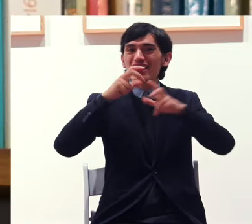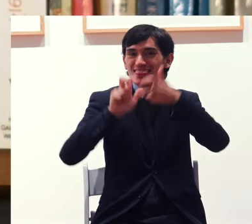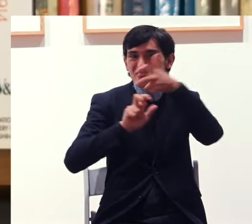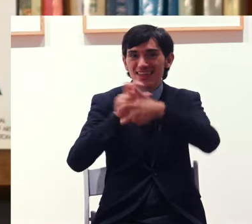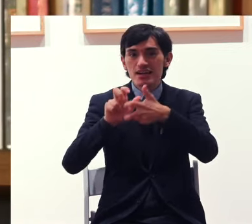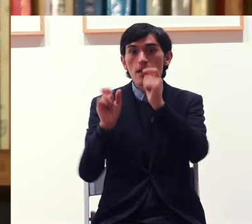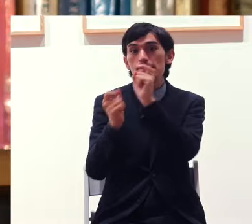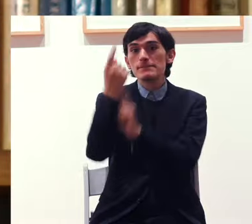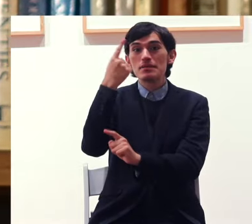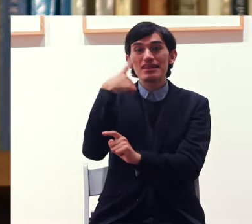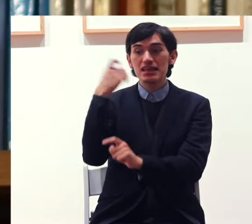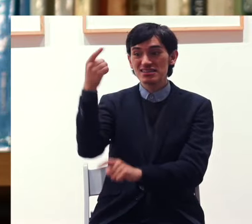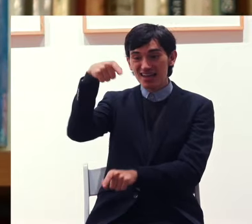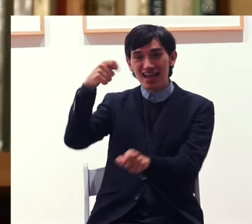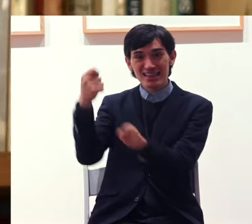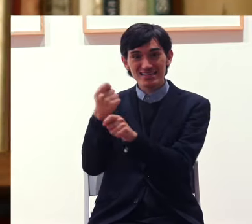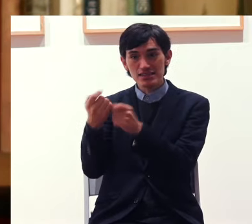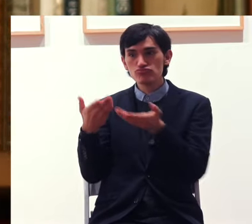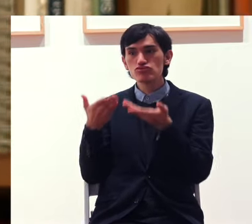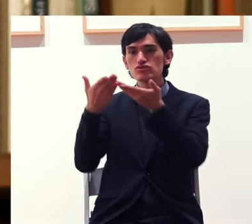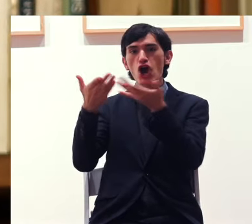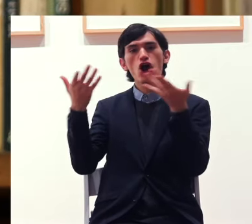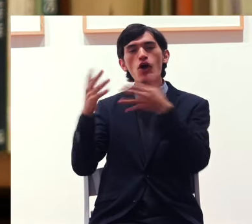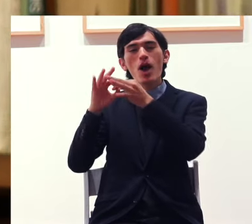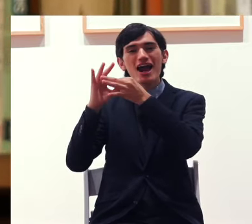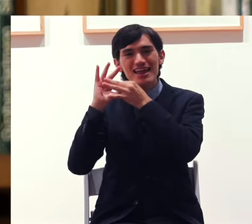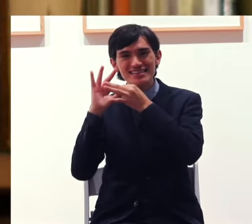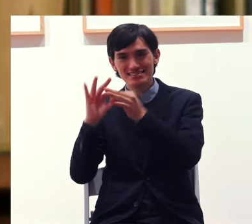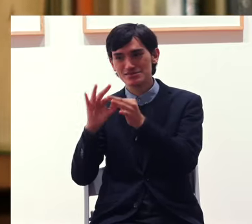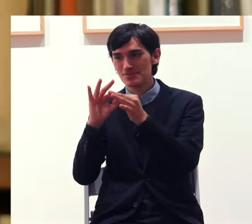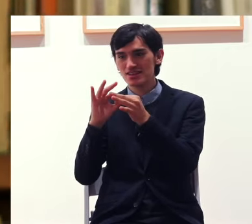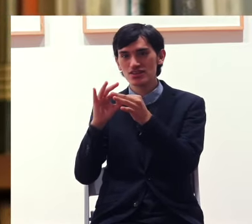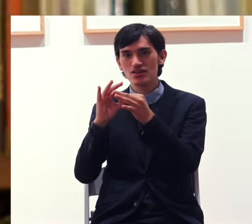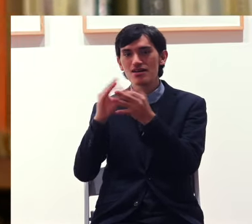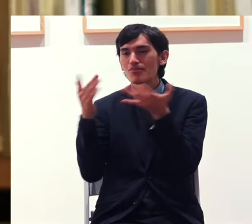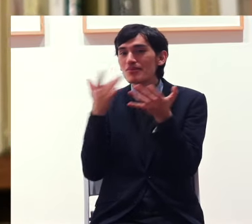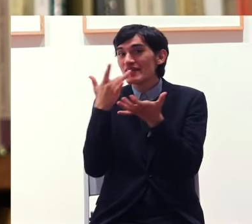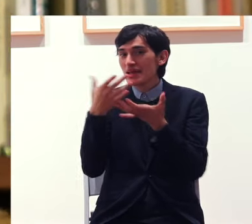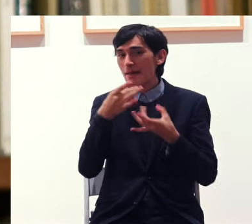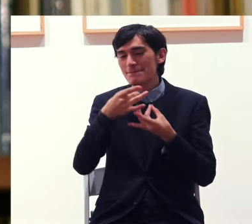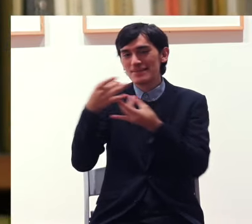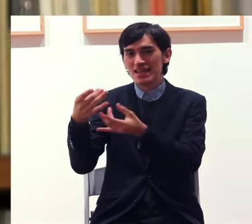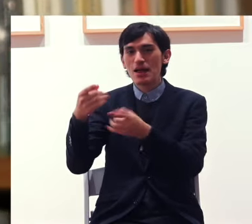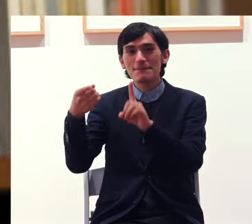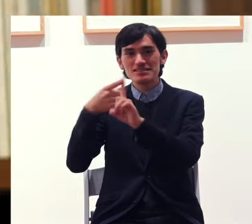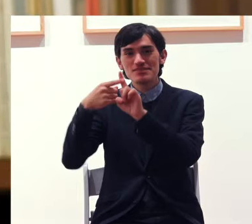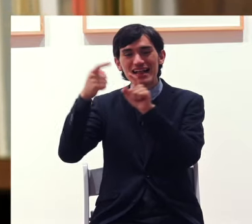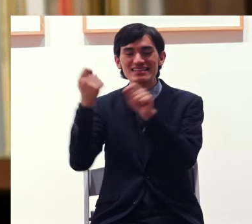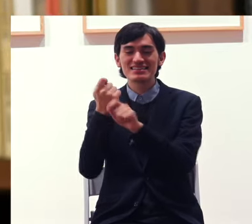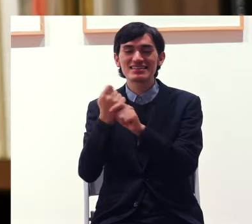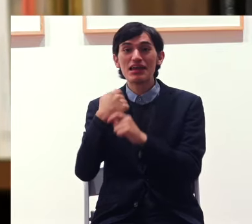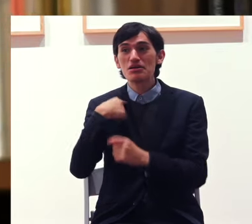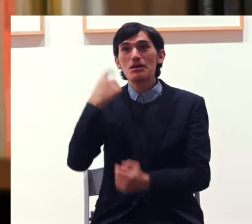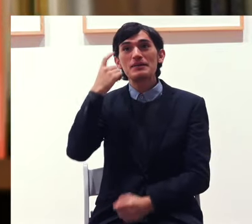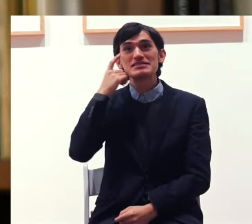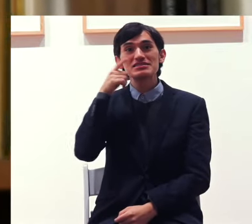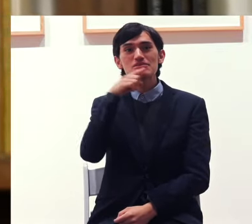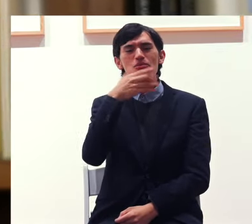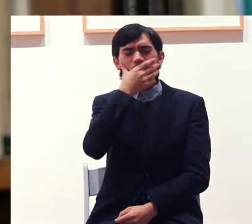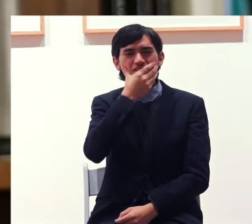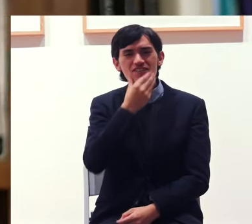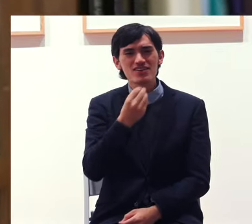tren, y se la entrega el primer día que llega al taller a Nemesio en agradecimiento de haberlo invitado a participar en este